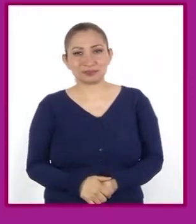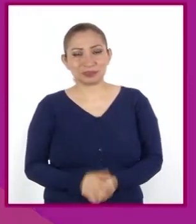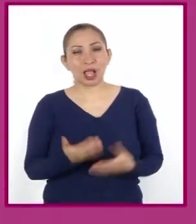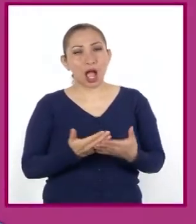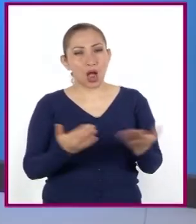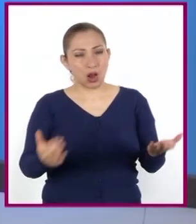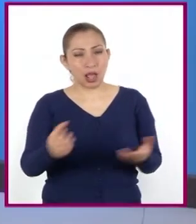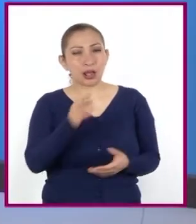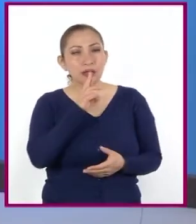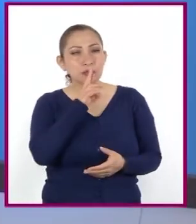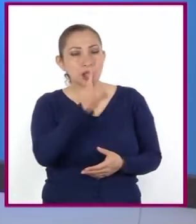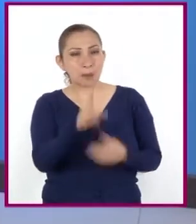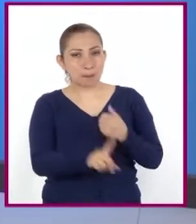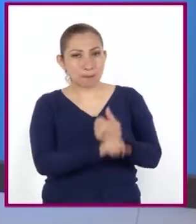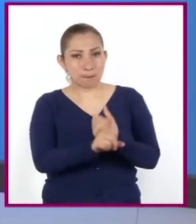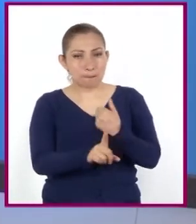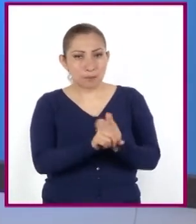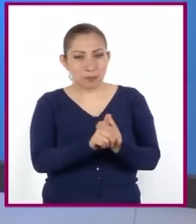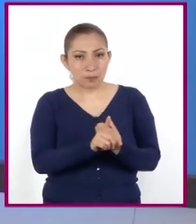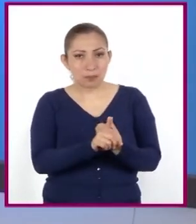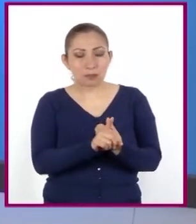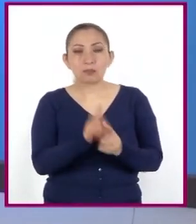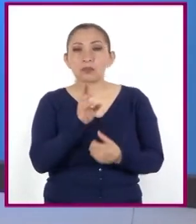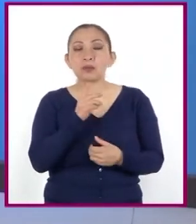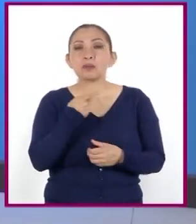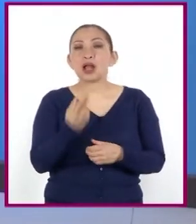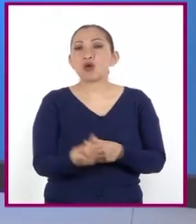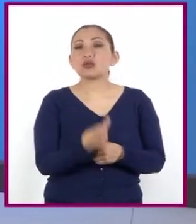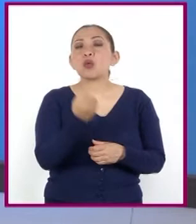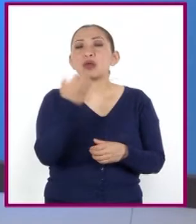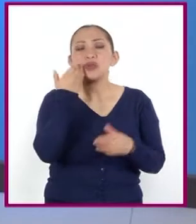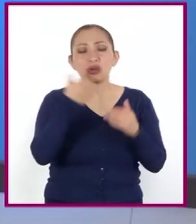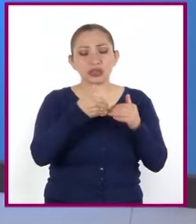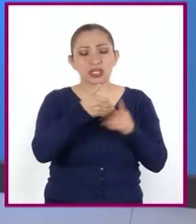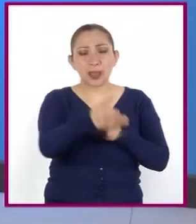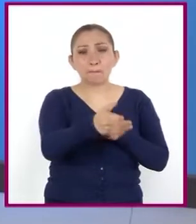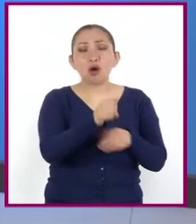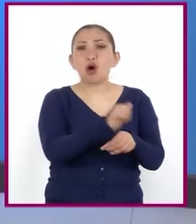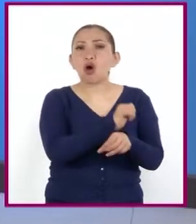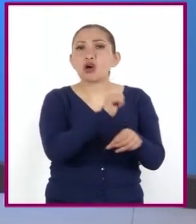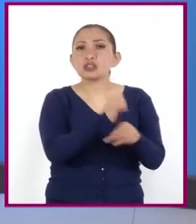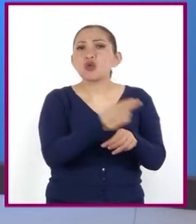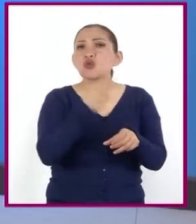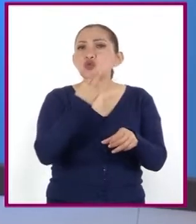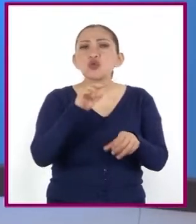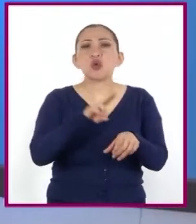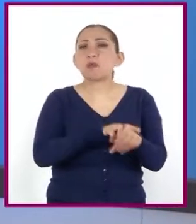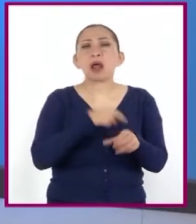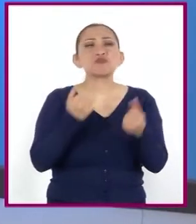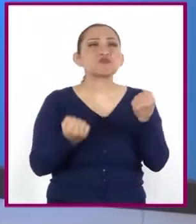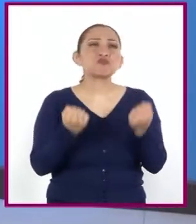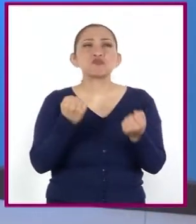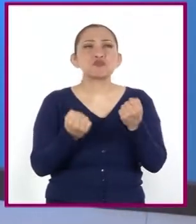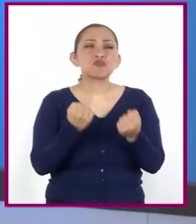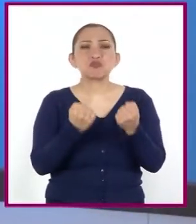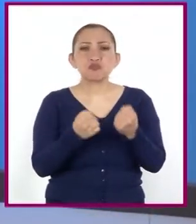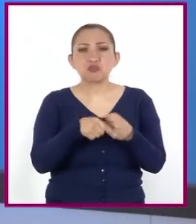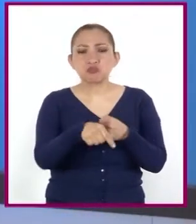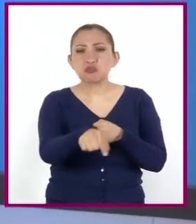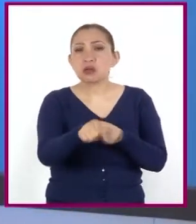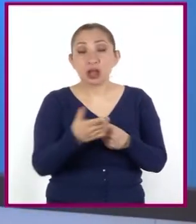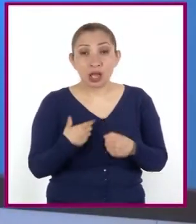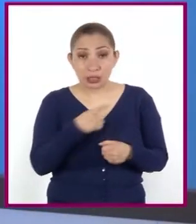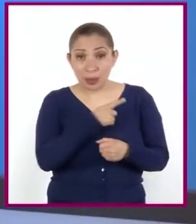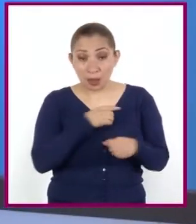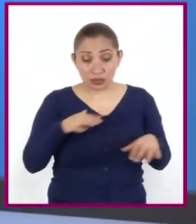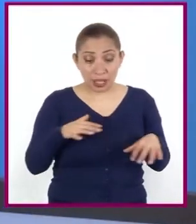Ahora contestemos la pregunta. ¿Por cuánto tiempo estará el vehículo en uso? En este caso